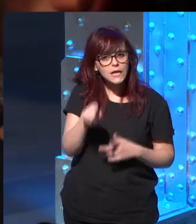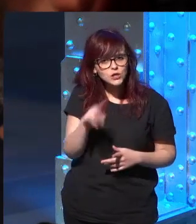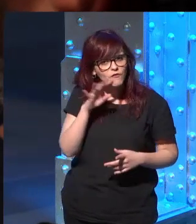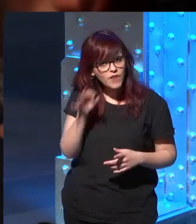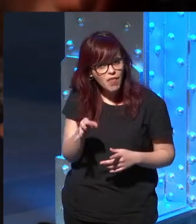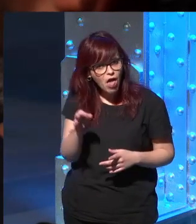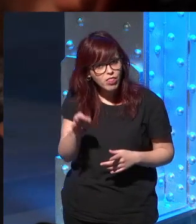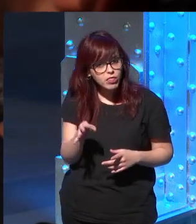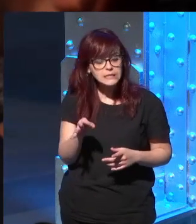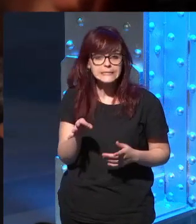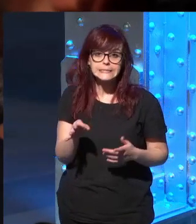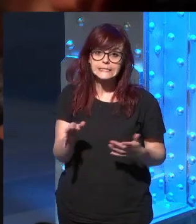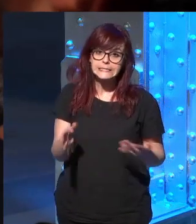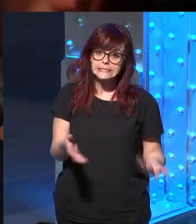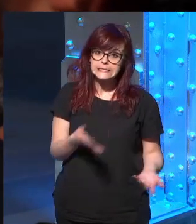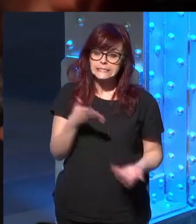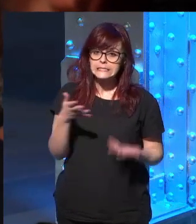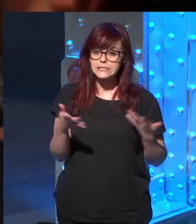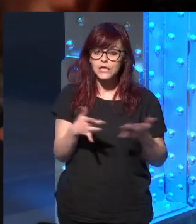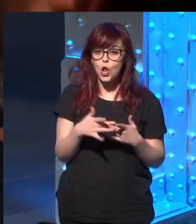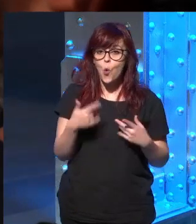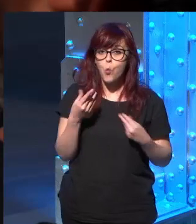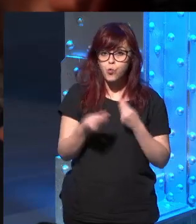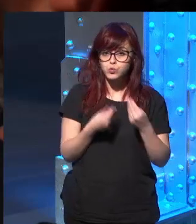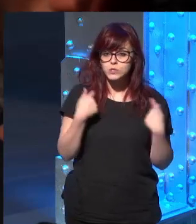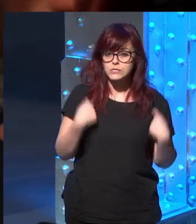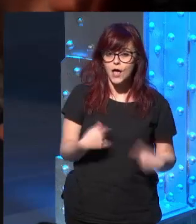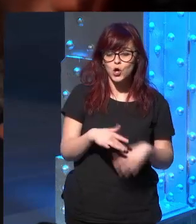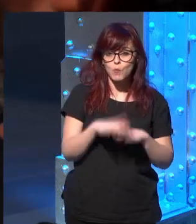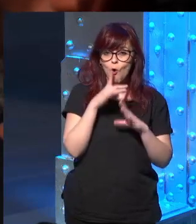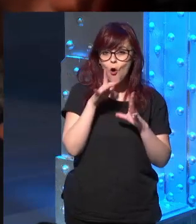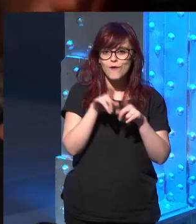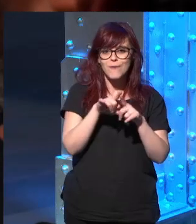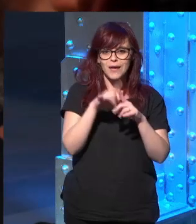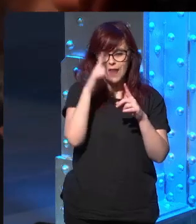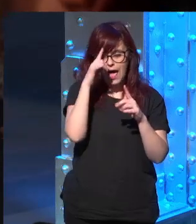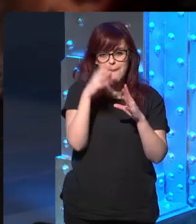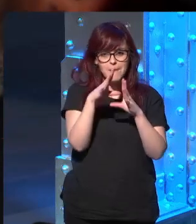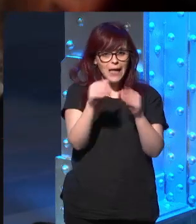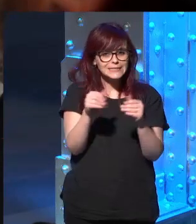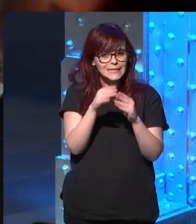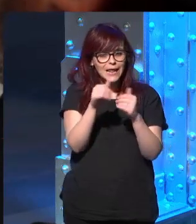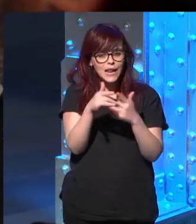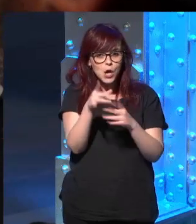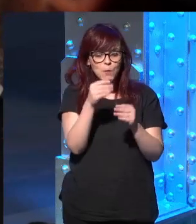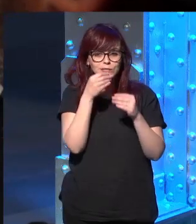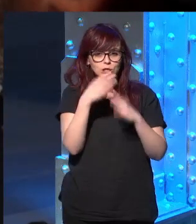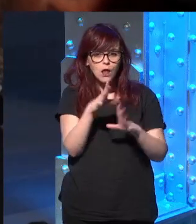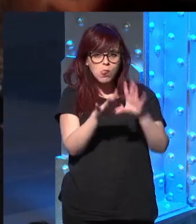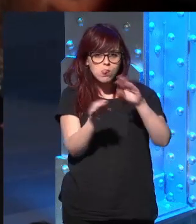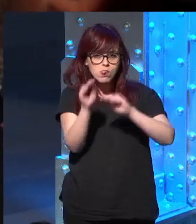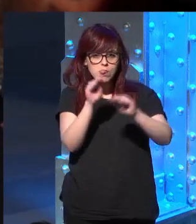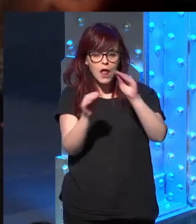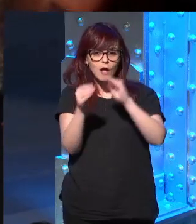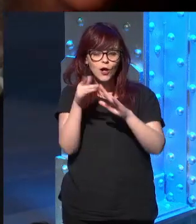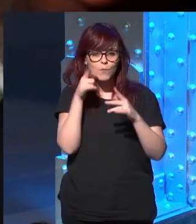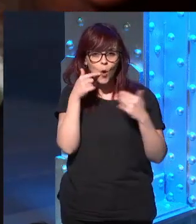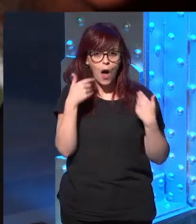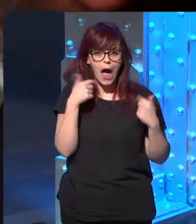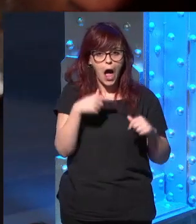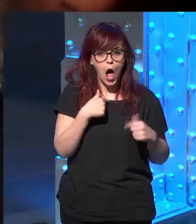verdad, porque... Yo digo, es que yo me uso a mí misma como plastilina, aunque sea infantil, ¿no? Me uso a mí misma como el material,